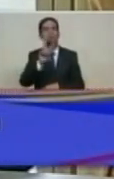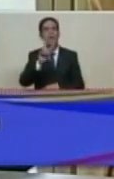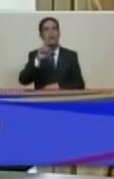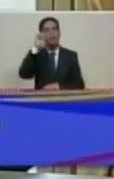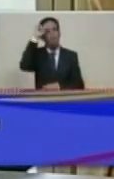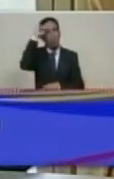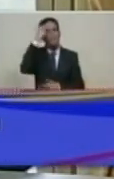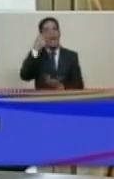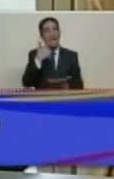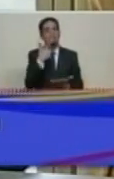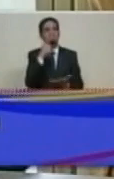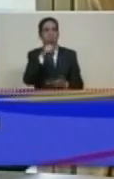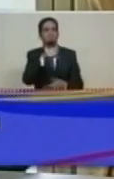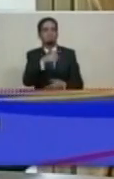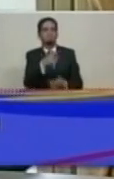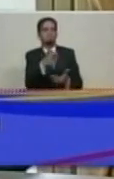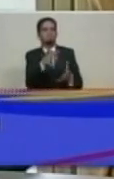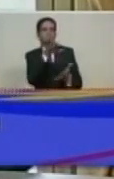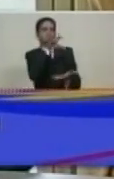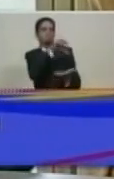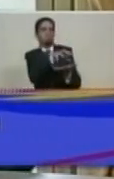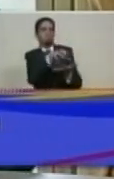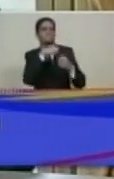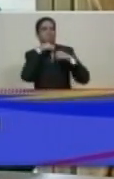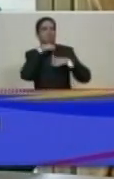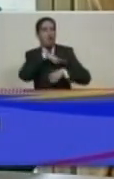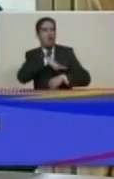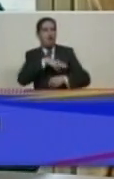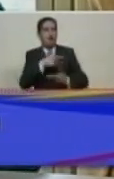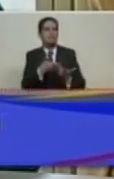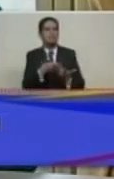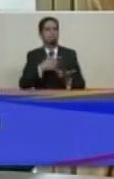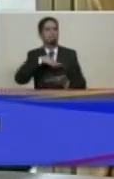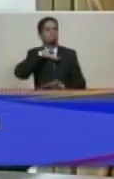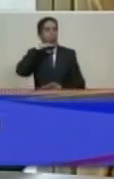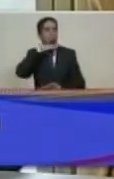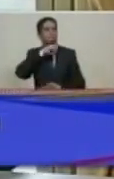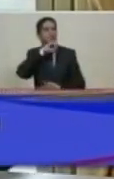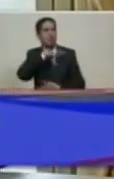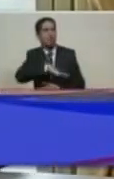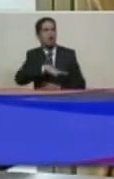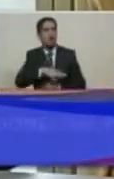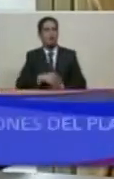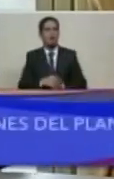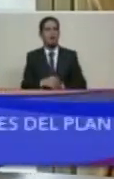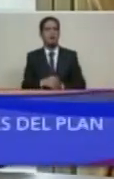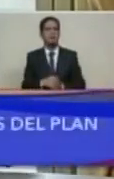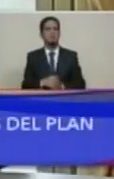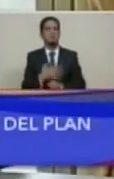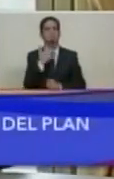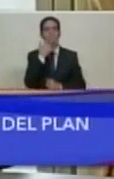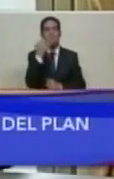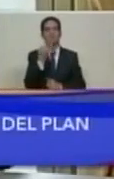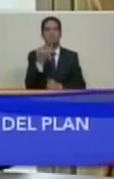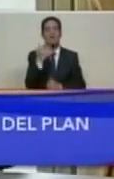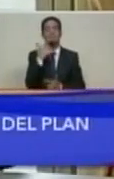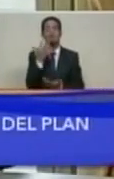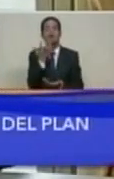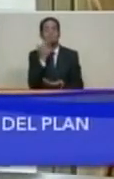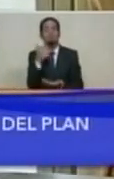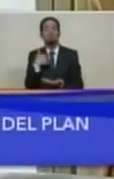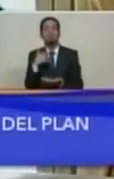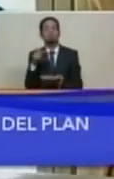lucha. Es una patria histórica, una patria y un pueblo de historia. Verdaderamente,